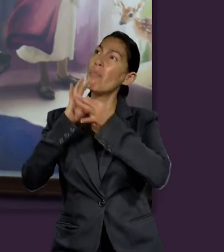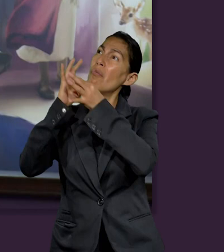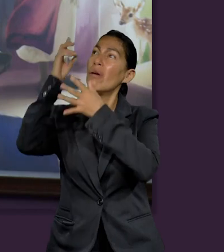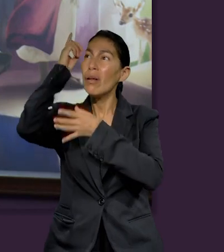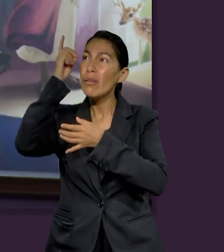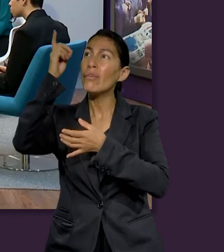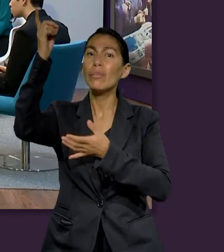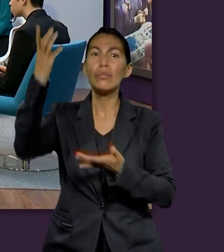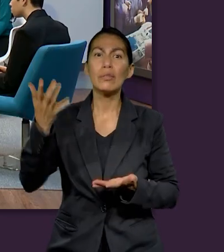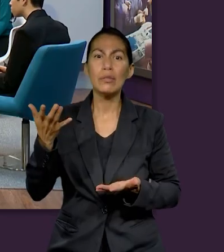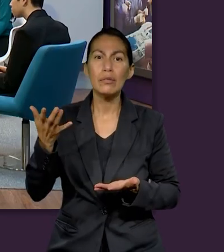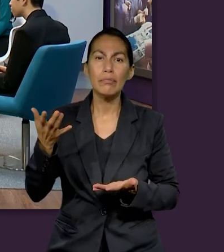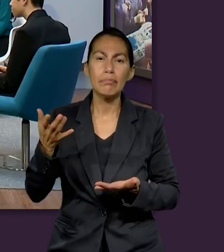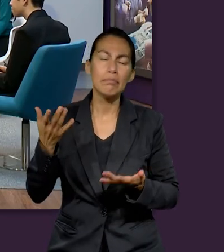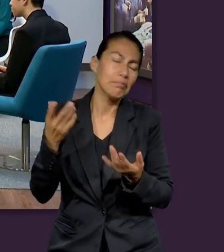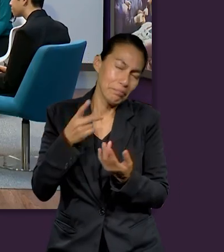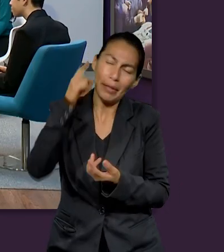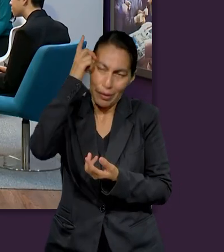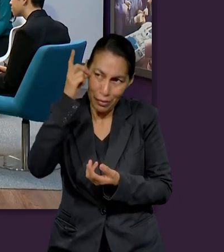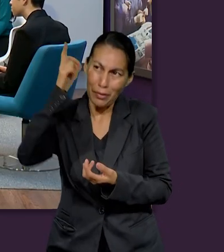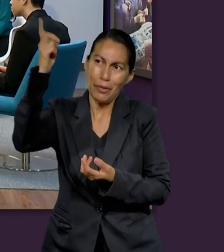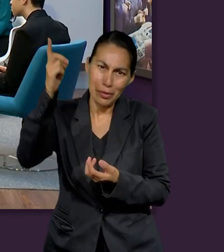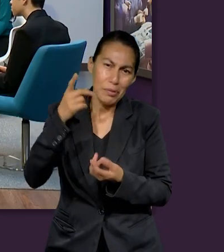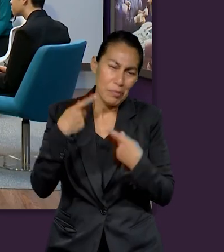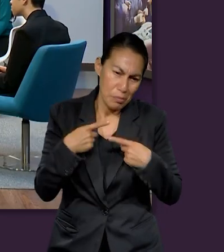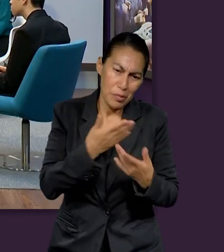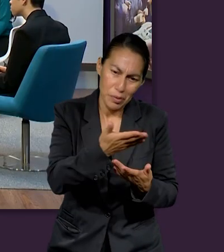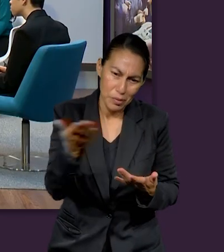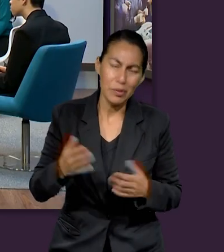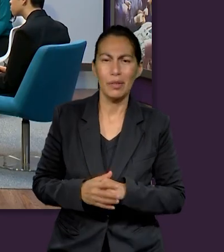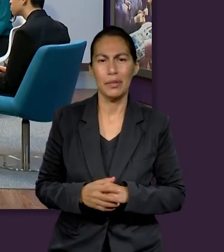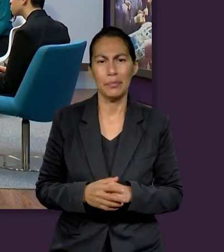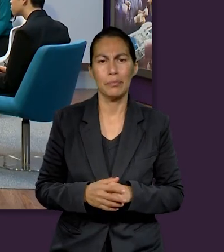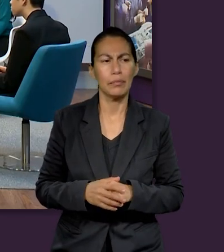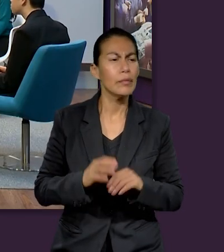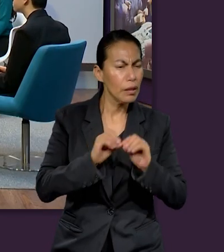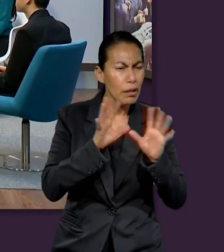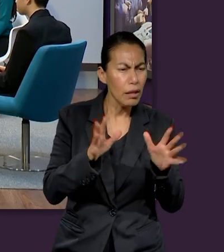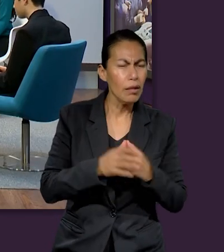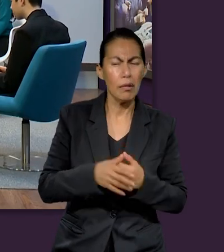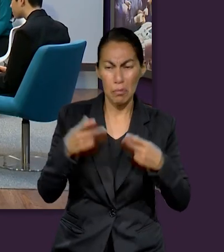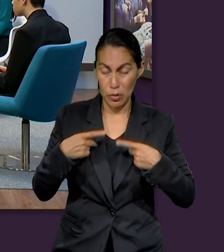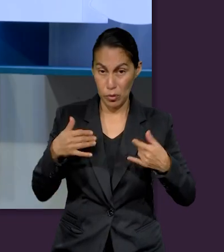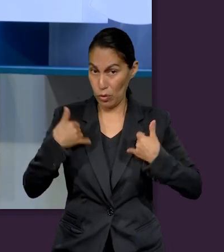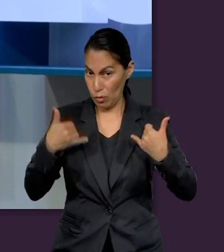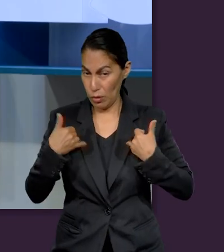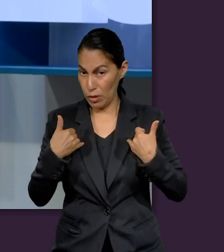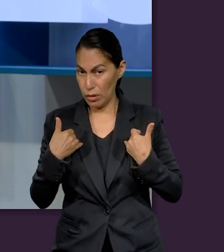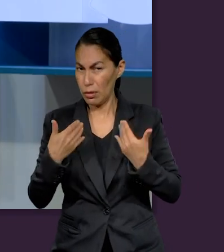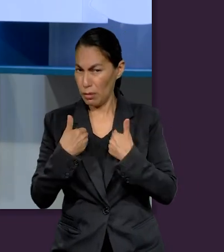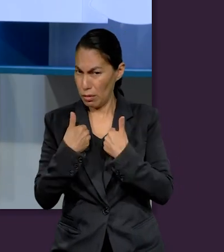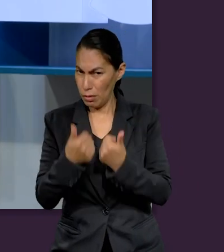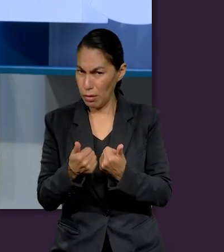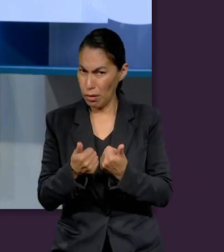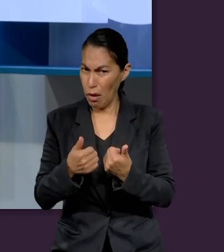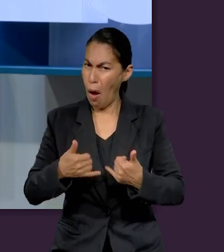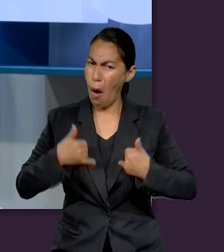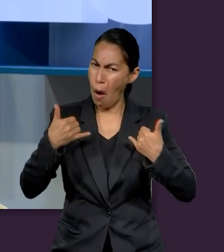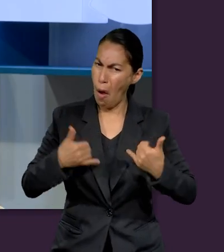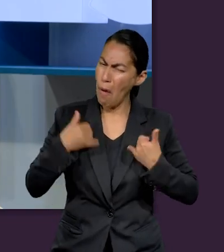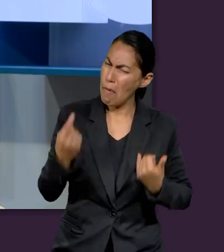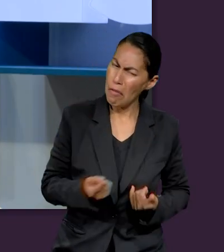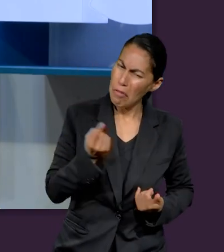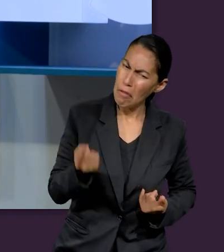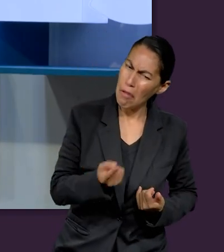el ser humano y al final es para los dos para nuestro prójimo y para Dios claro y los jóvenes tienen que entender que